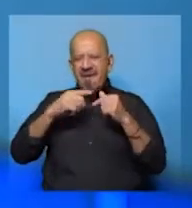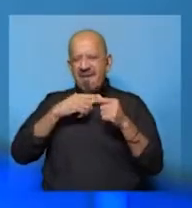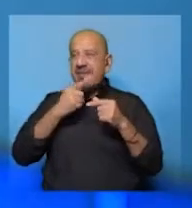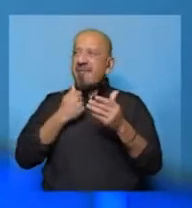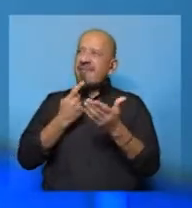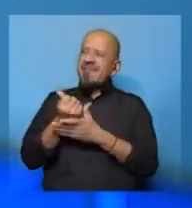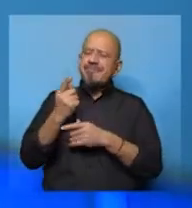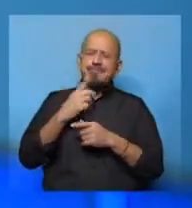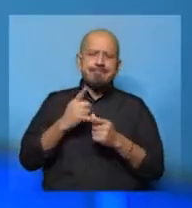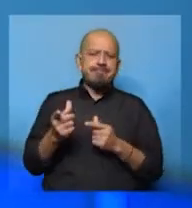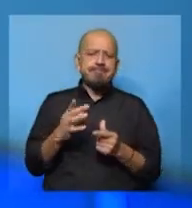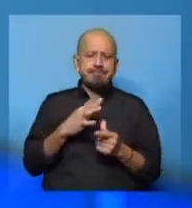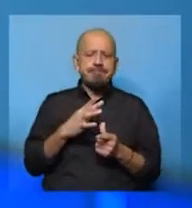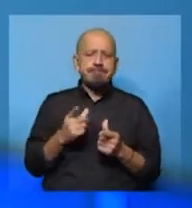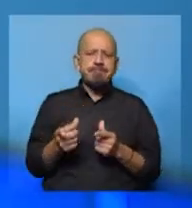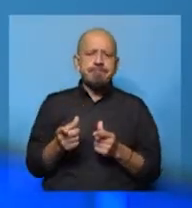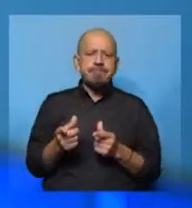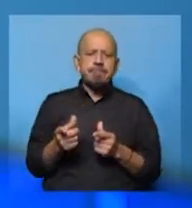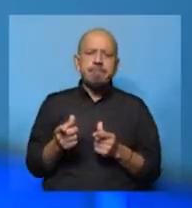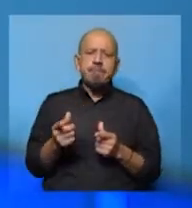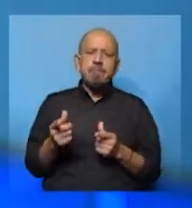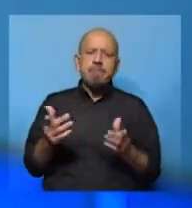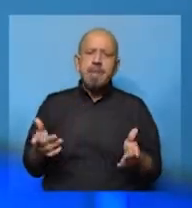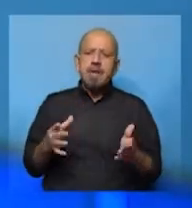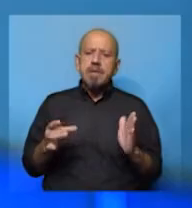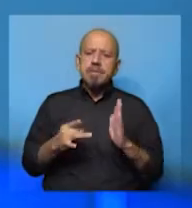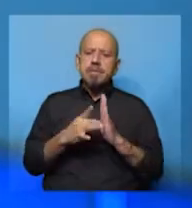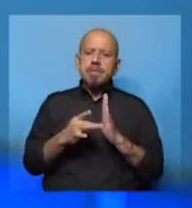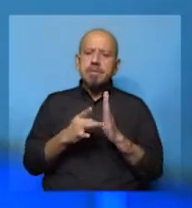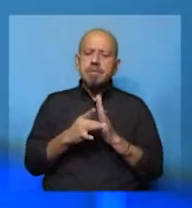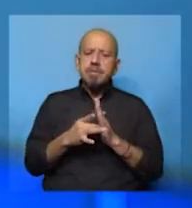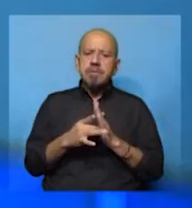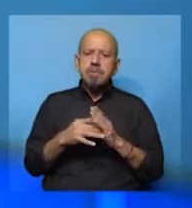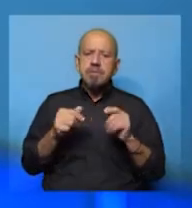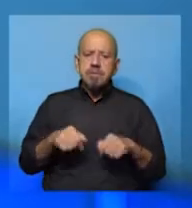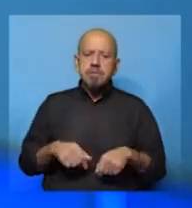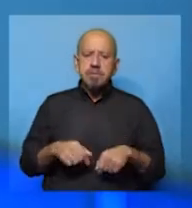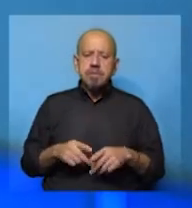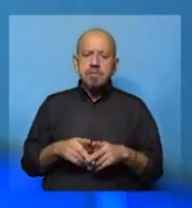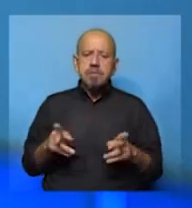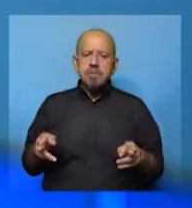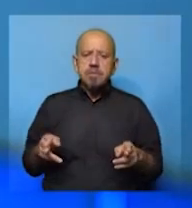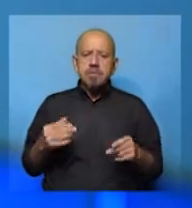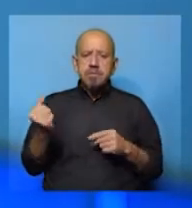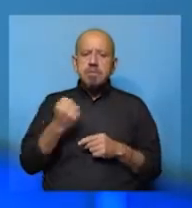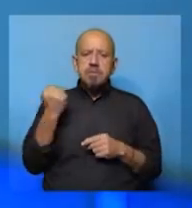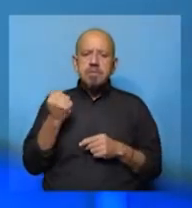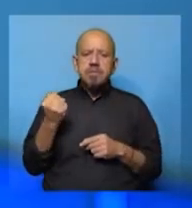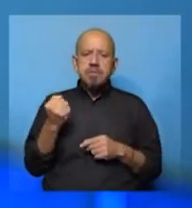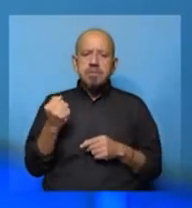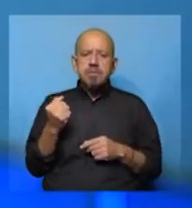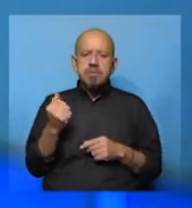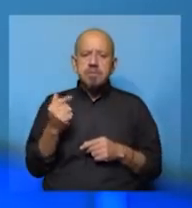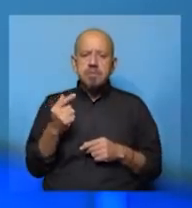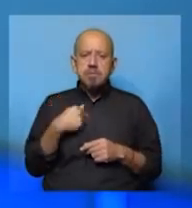comprado este y hay una calidad de la respuesta en este periodo bien importante yo le